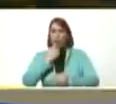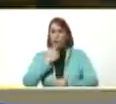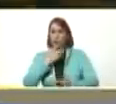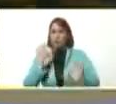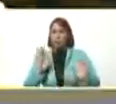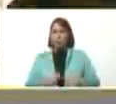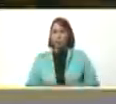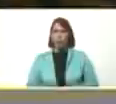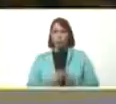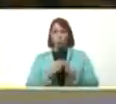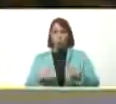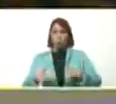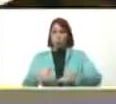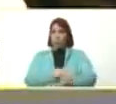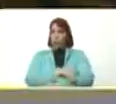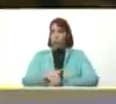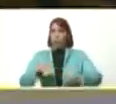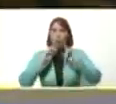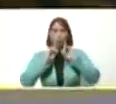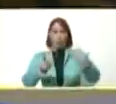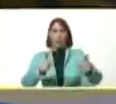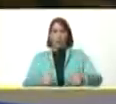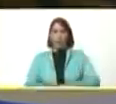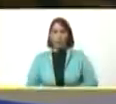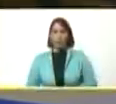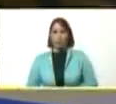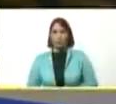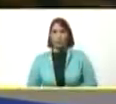Todos los bordes de autopista, todos los bordes de autopista.